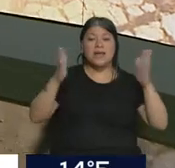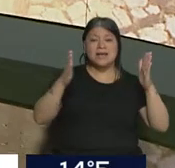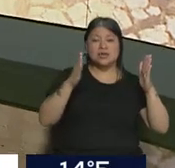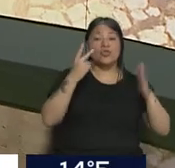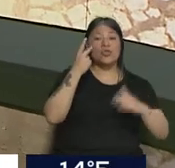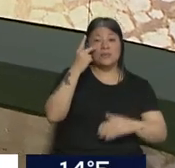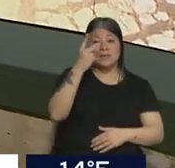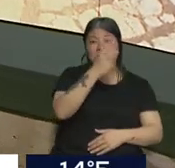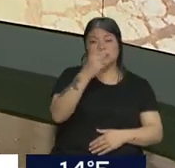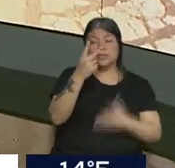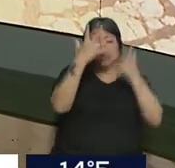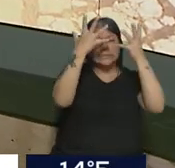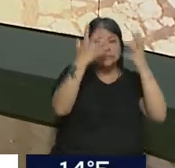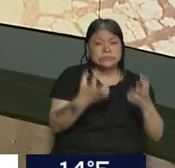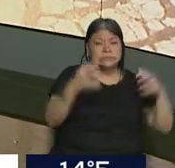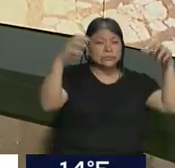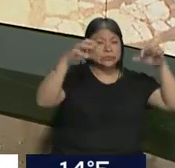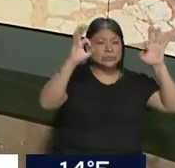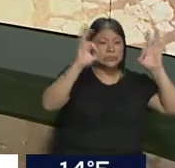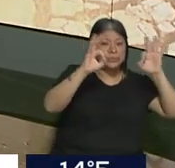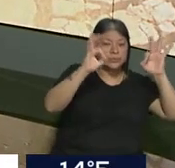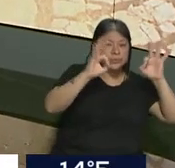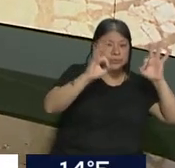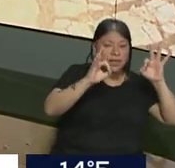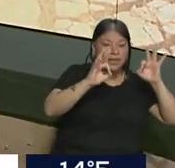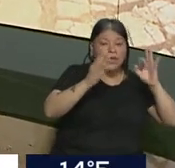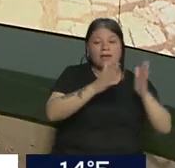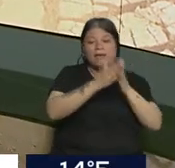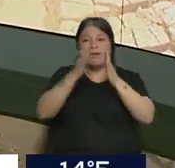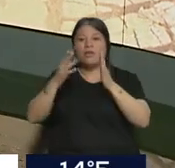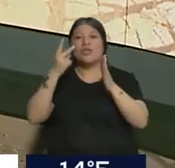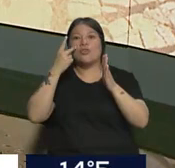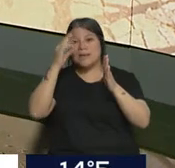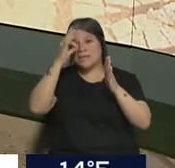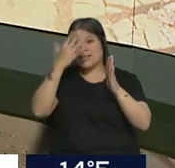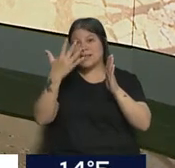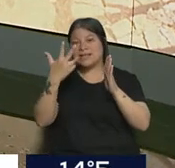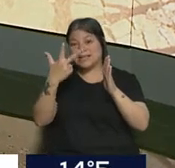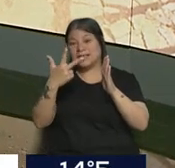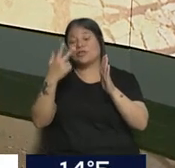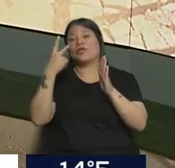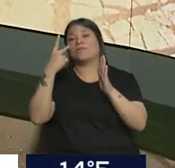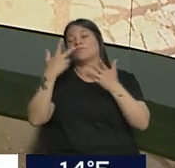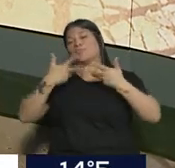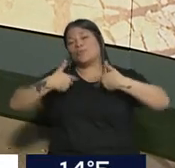del 2022-2023 y lo que es este año entonces de normalidad en